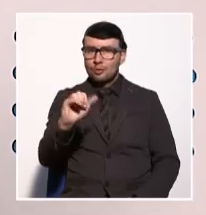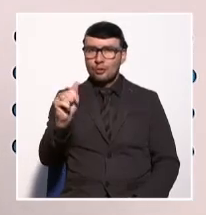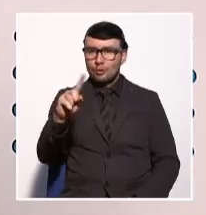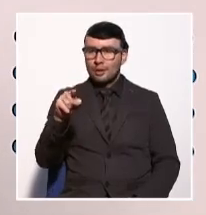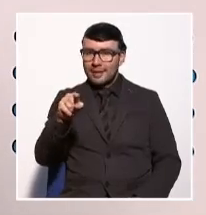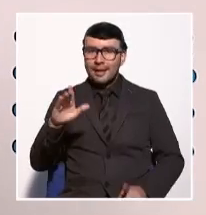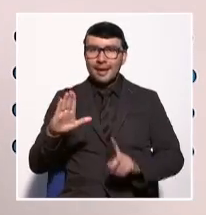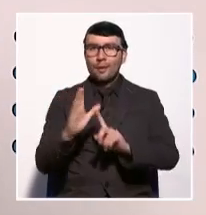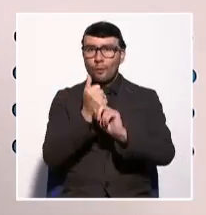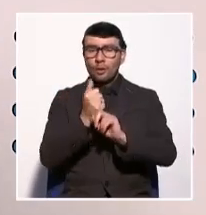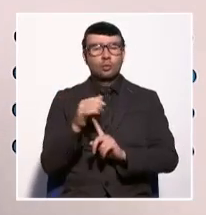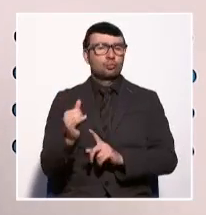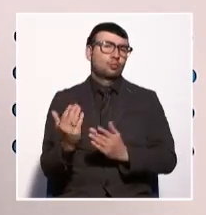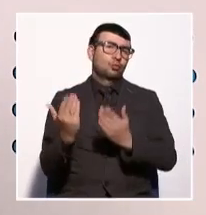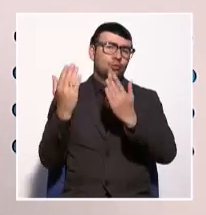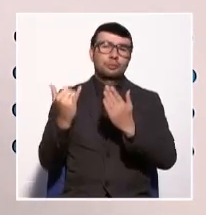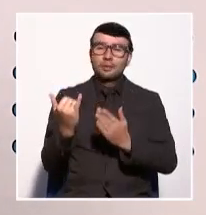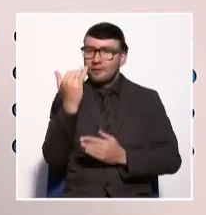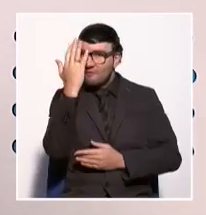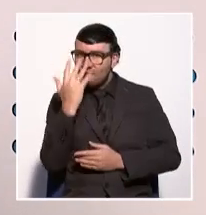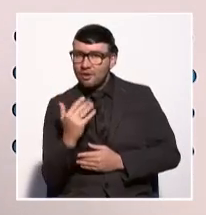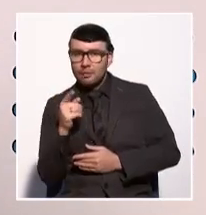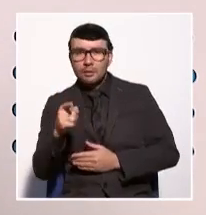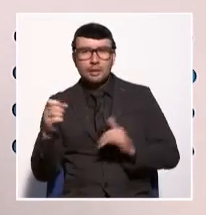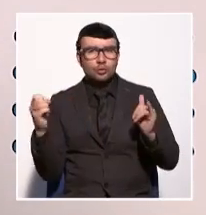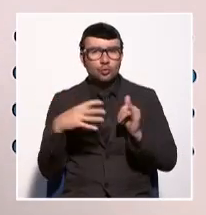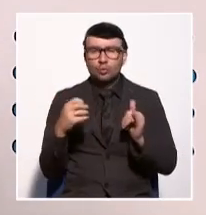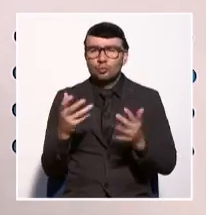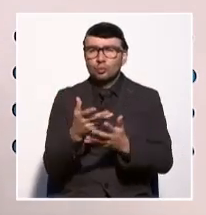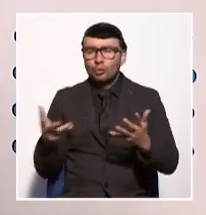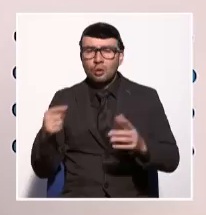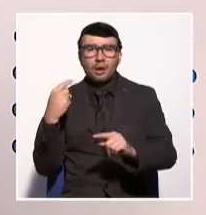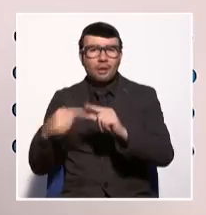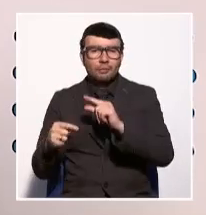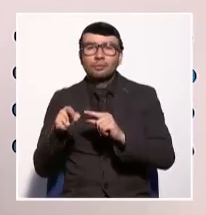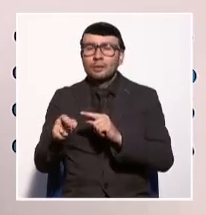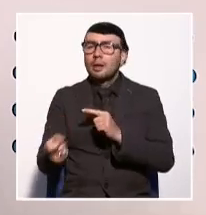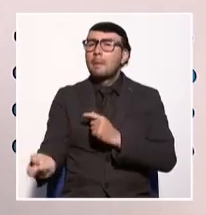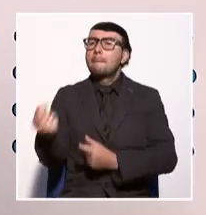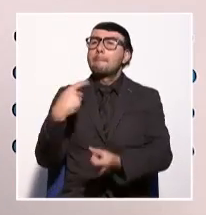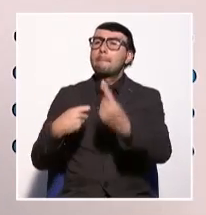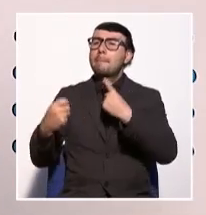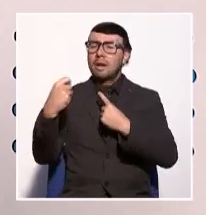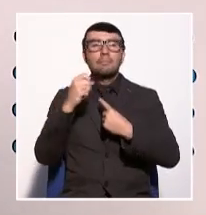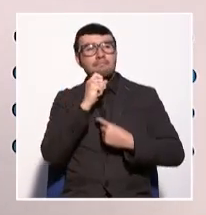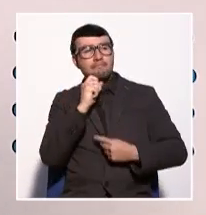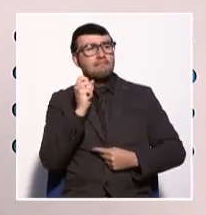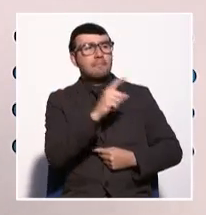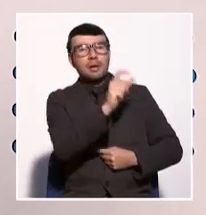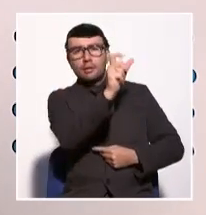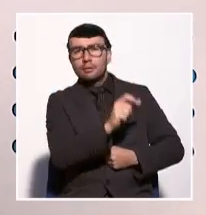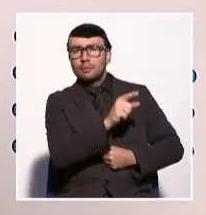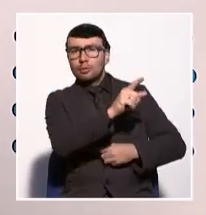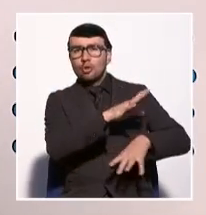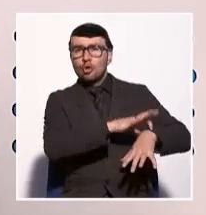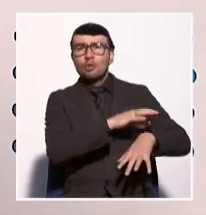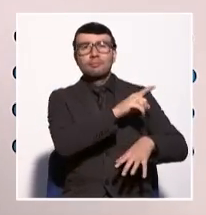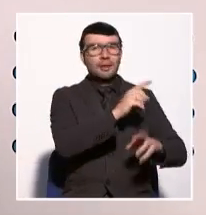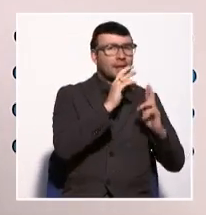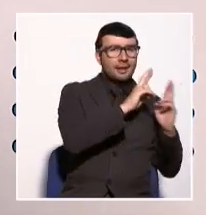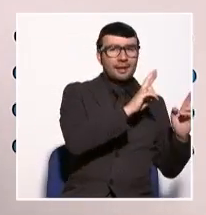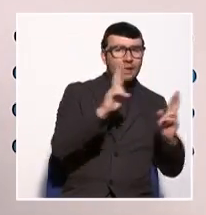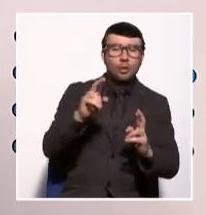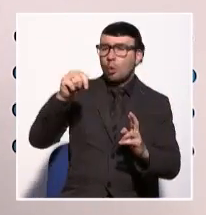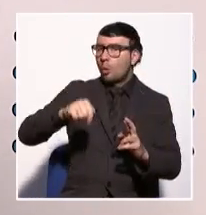plataforma de internet para que ustedes se comuniquen con nosotros hagan las preguntas en la medida en que se va desarrollando el programa hoy el programa del tema